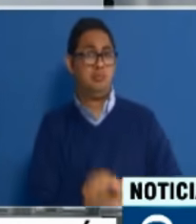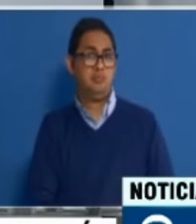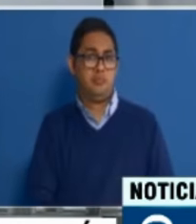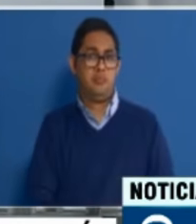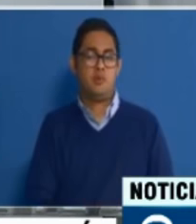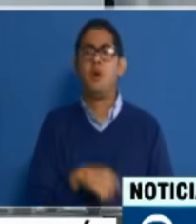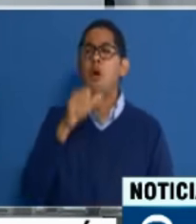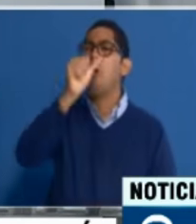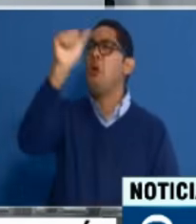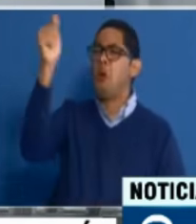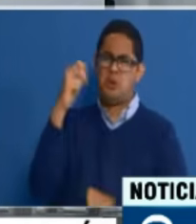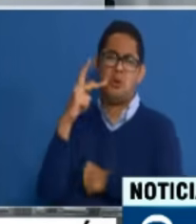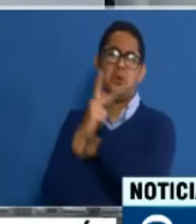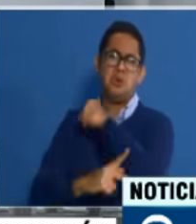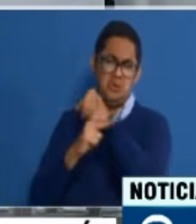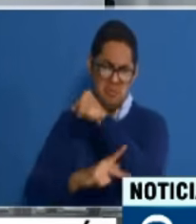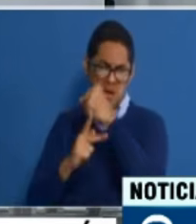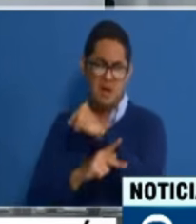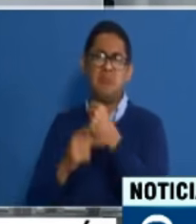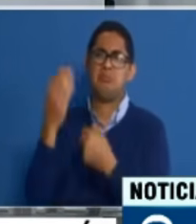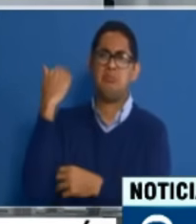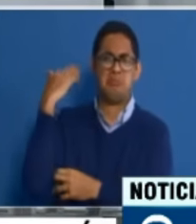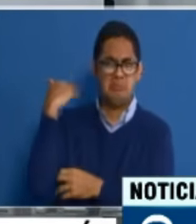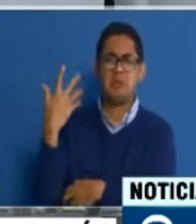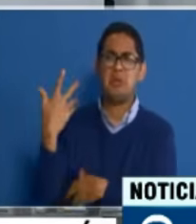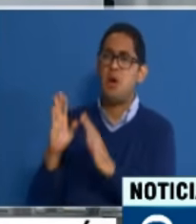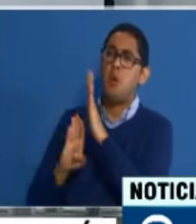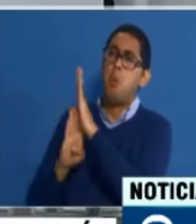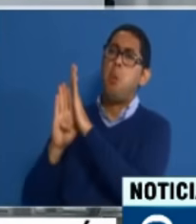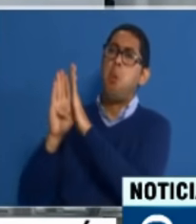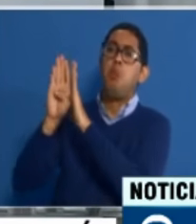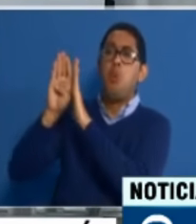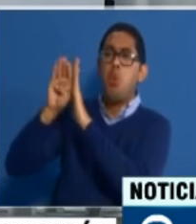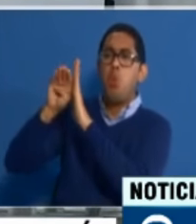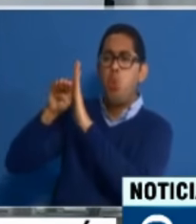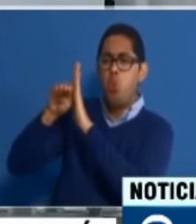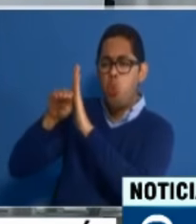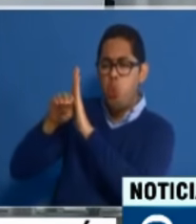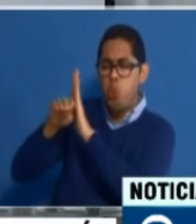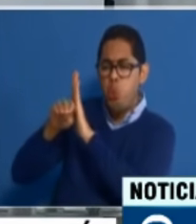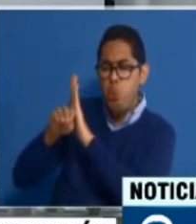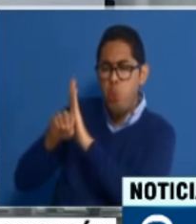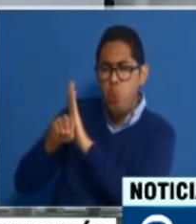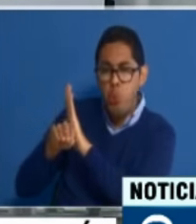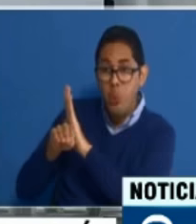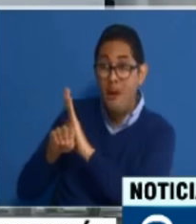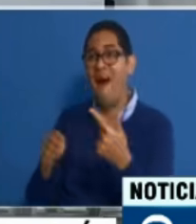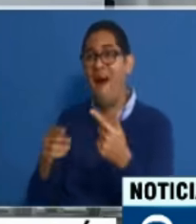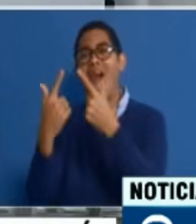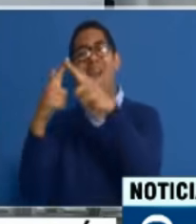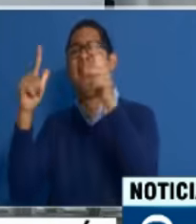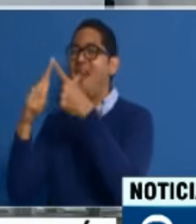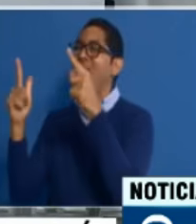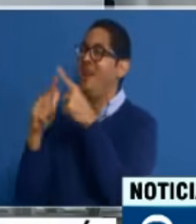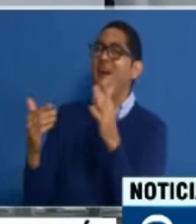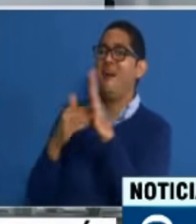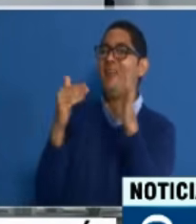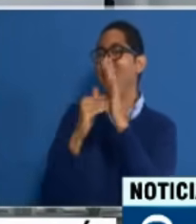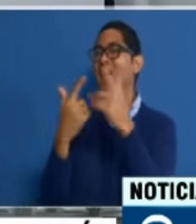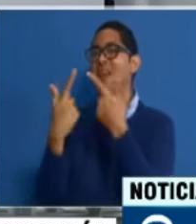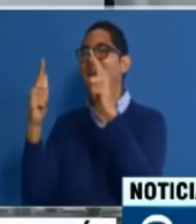éxito en su programa inicial y han reabierto. Y viene el rebrote.